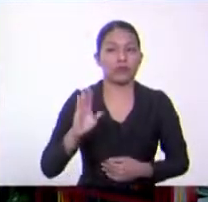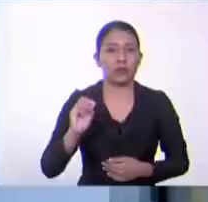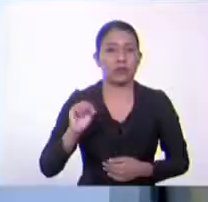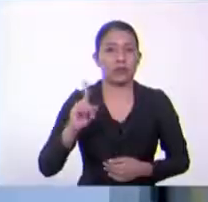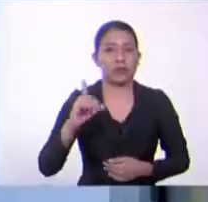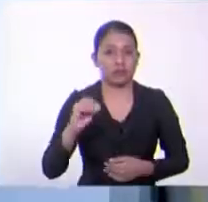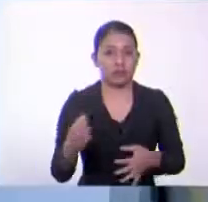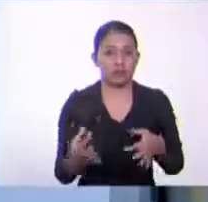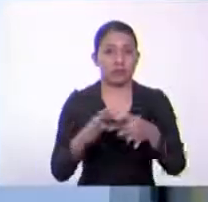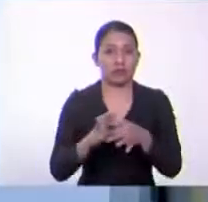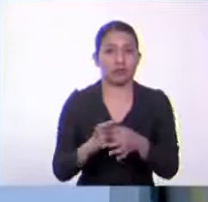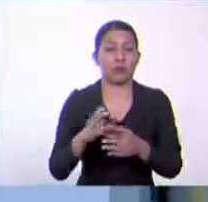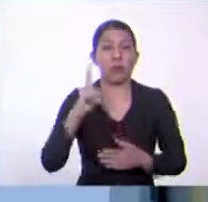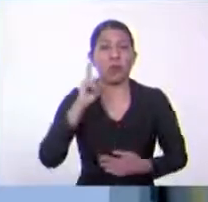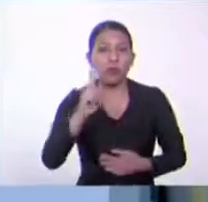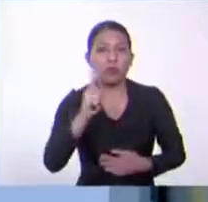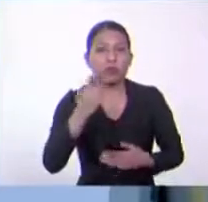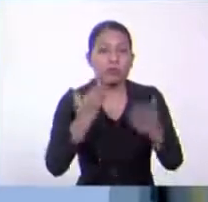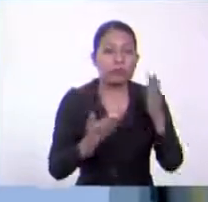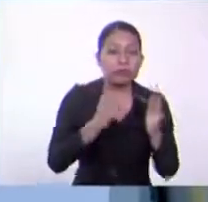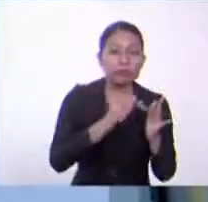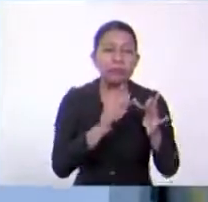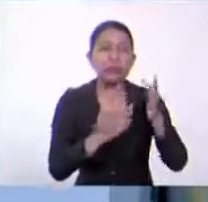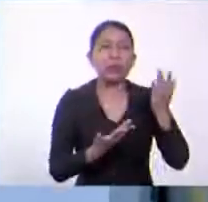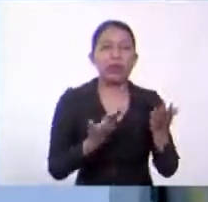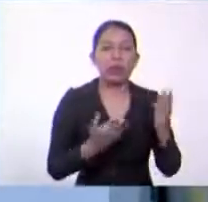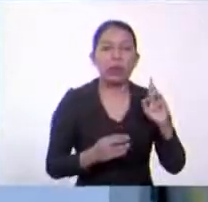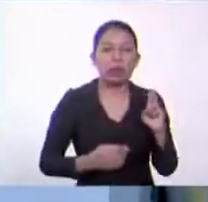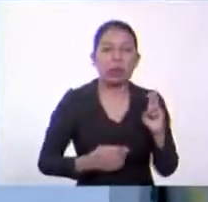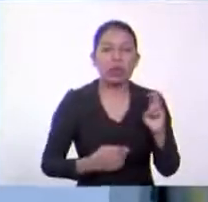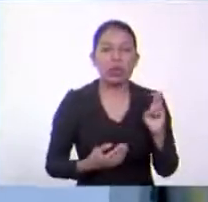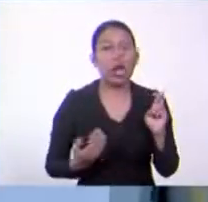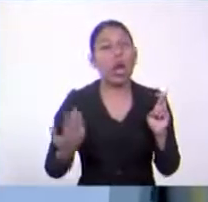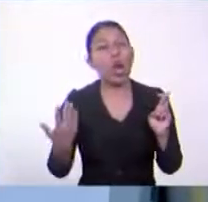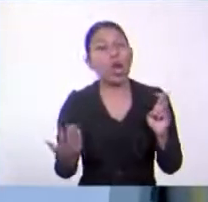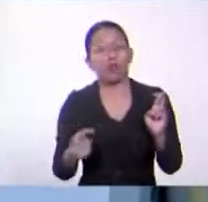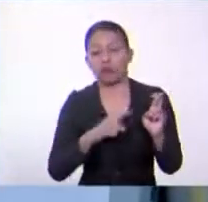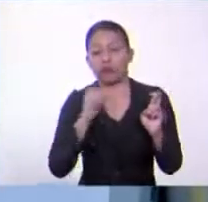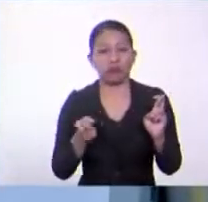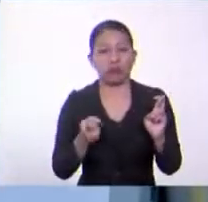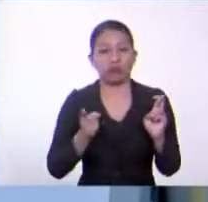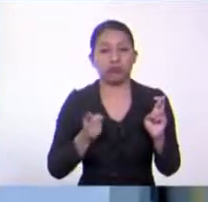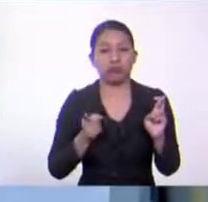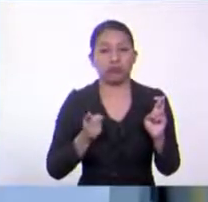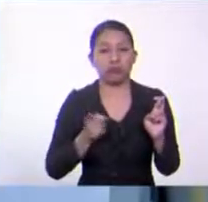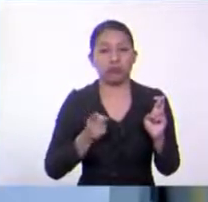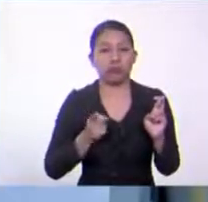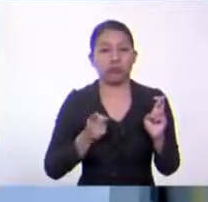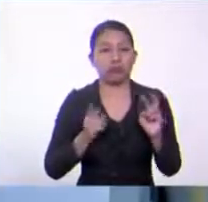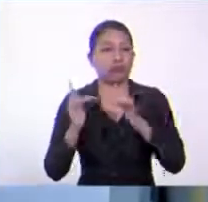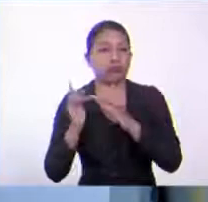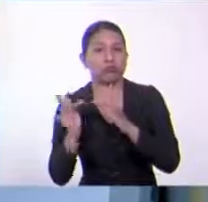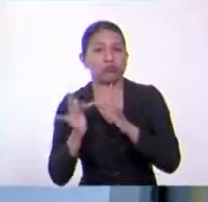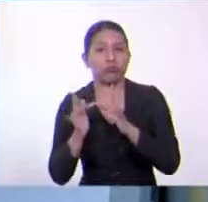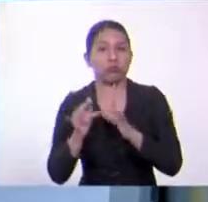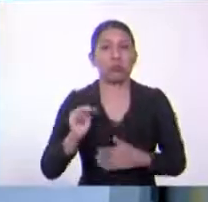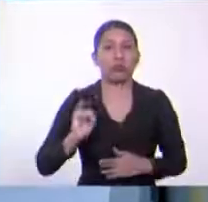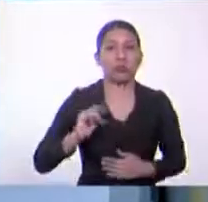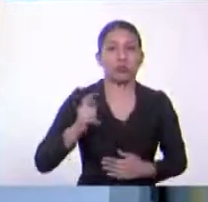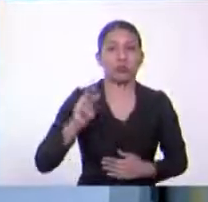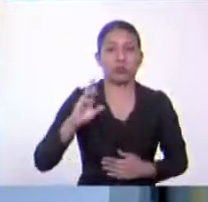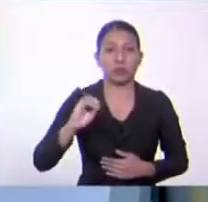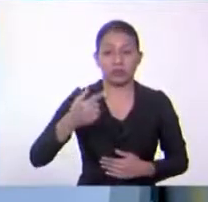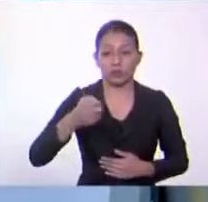unido con un enlace latente para unirse a un R, y igualmente para unirse con el nitrógeno, pero